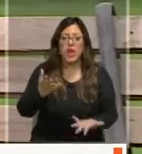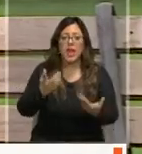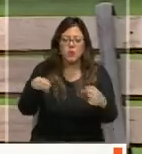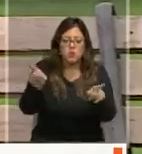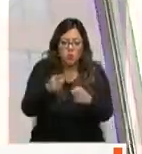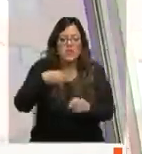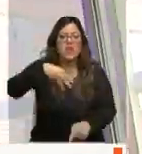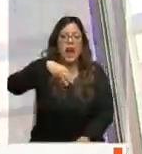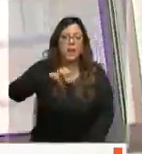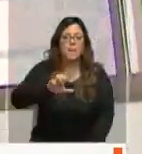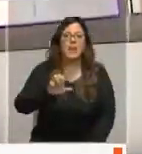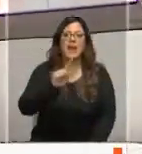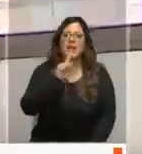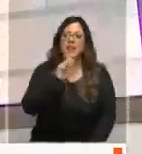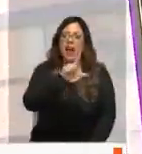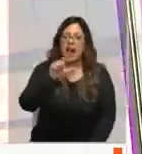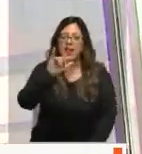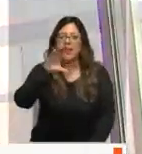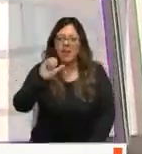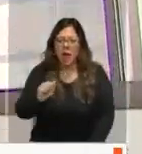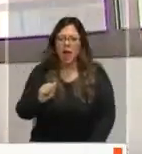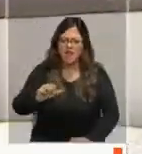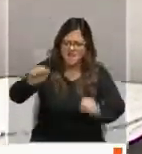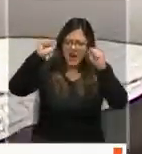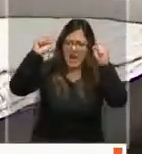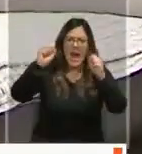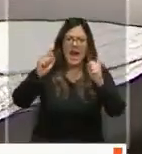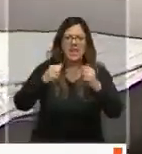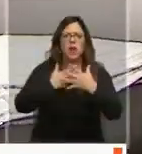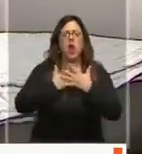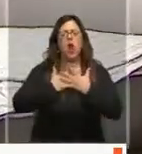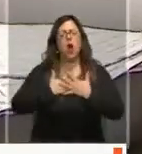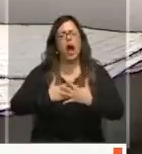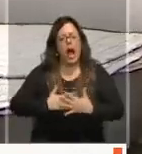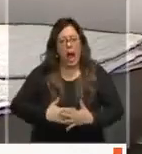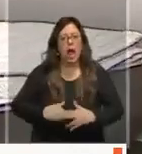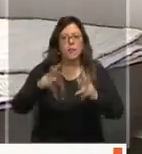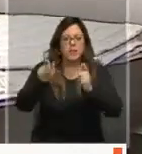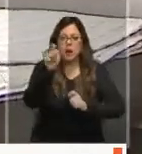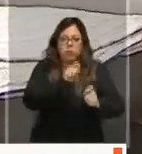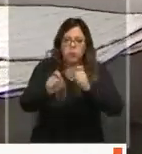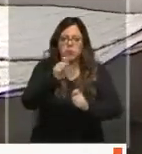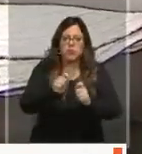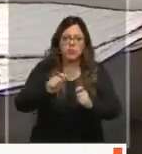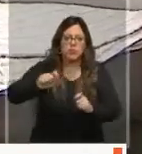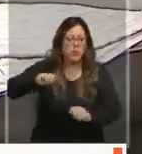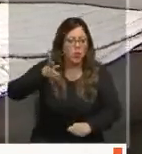fanático. Y es increíble lo que lo calma en las quimioterapias. Y le ponemos Metallica.